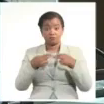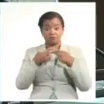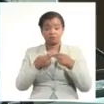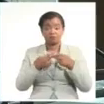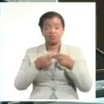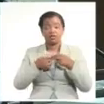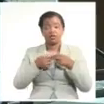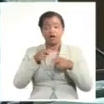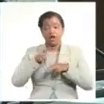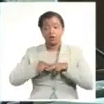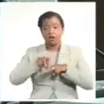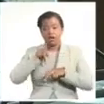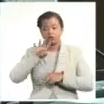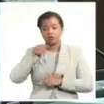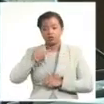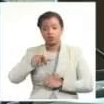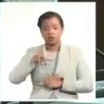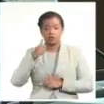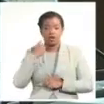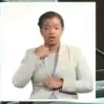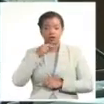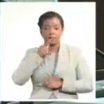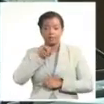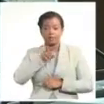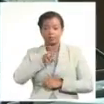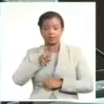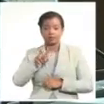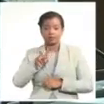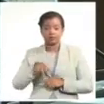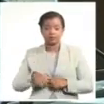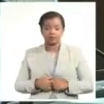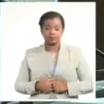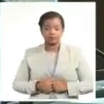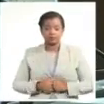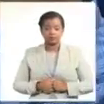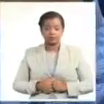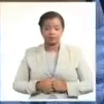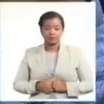Habana, 14 de julio de 2022, año 64 de la Revolución.